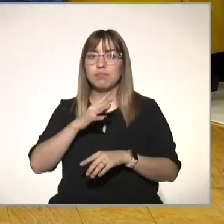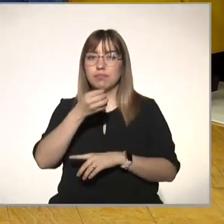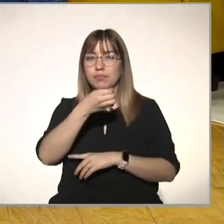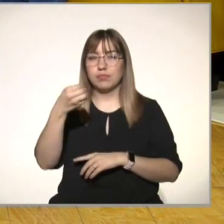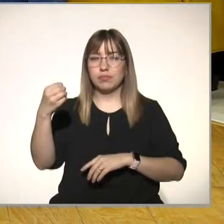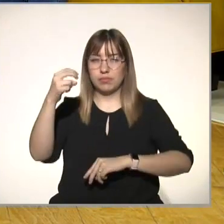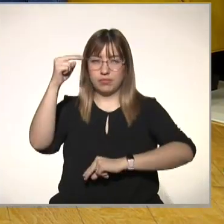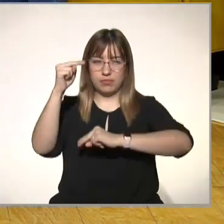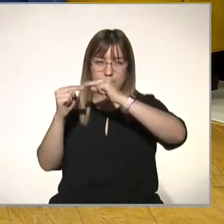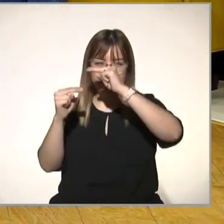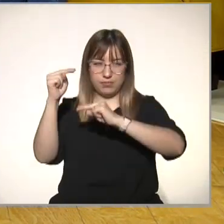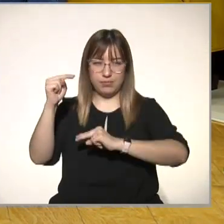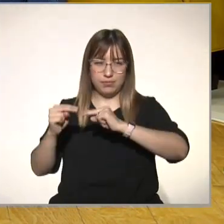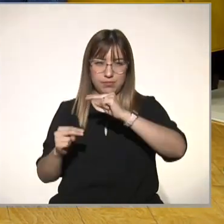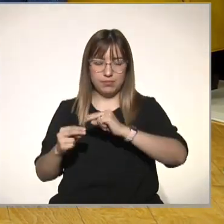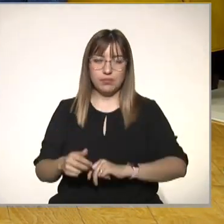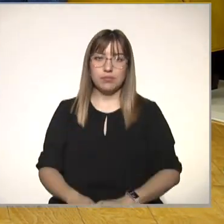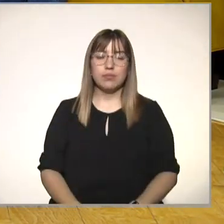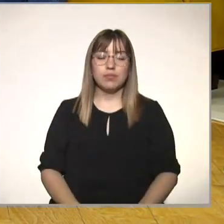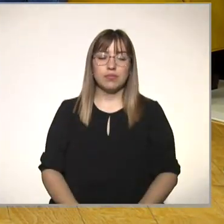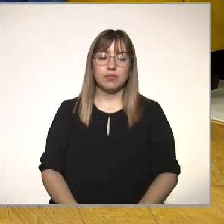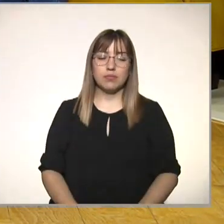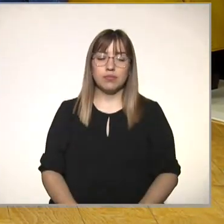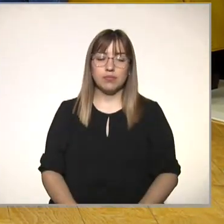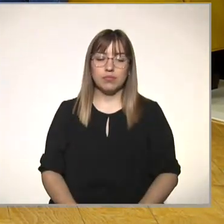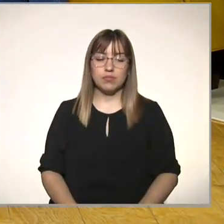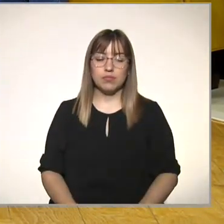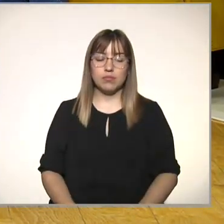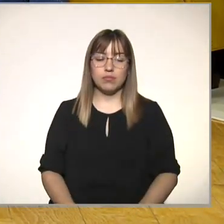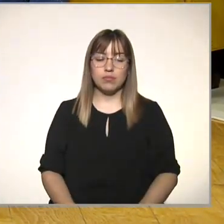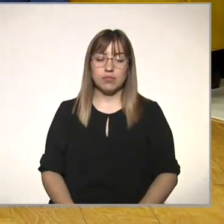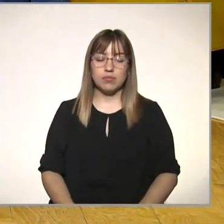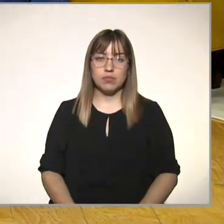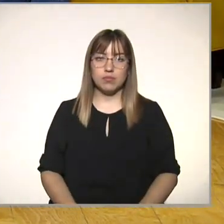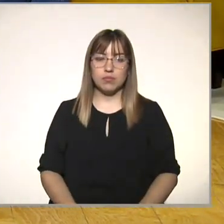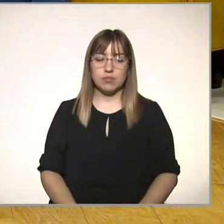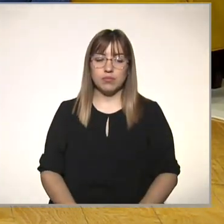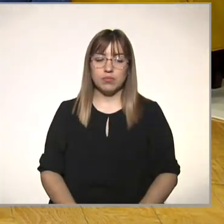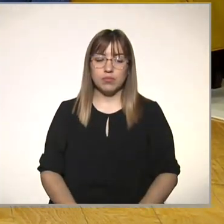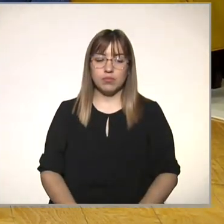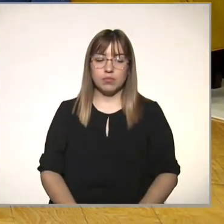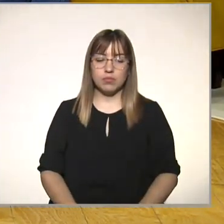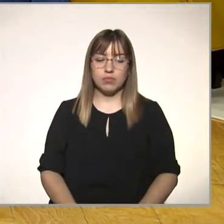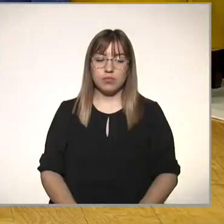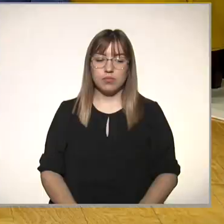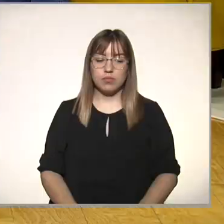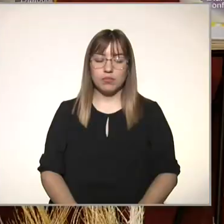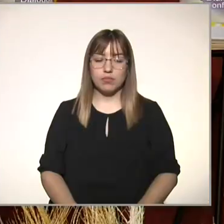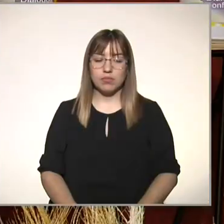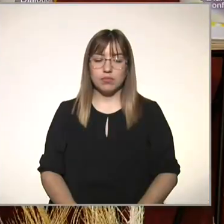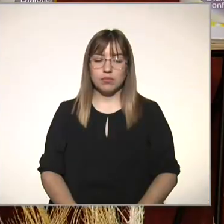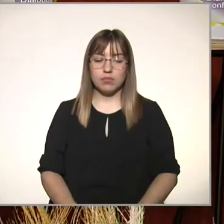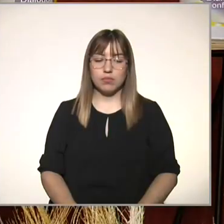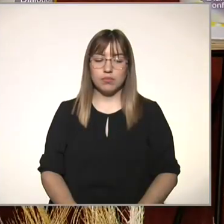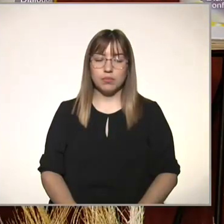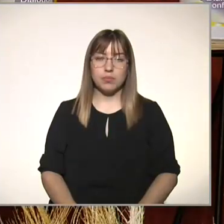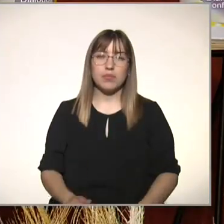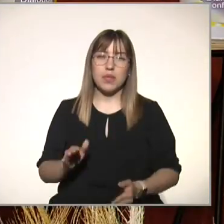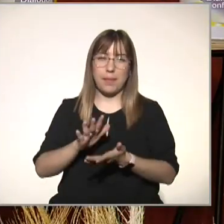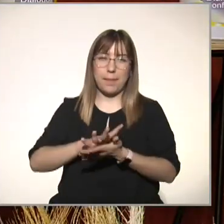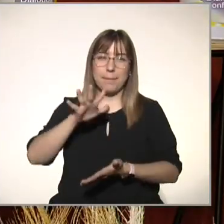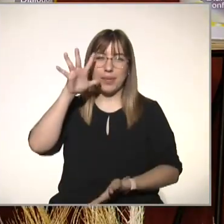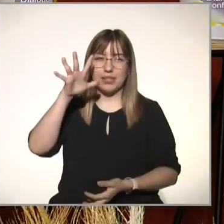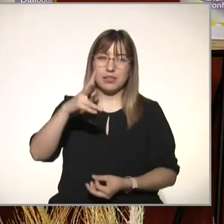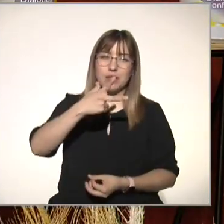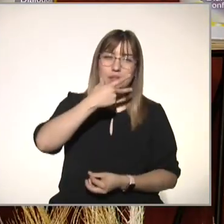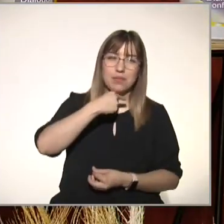dentro de esto. No es lo mismo, dentro de estos roles, la jerarquía siempre va del varón a la mujer.